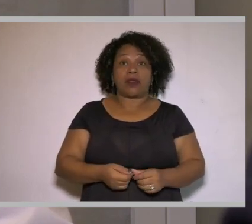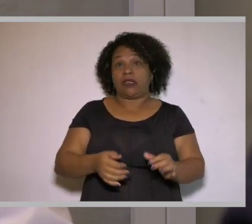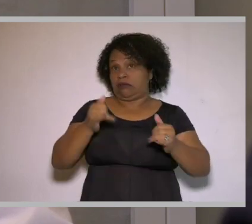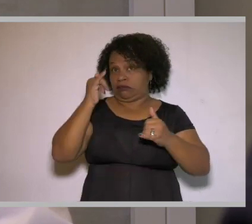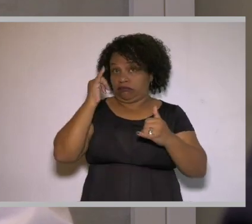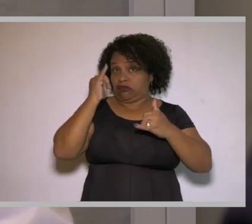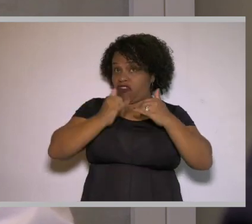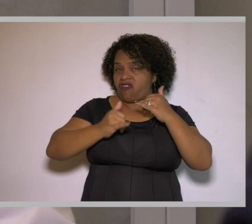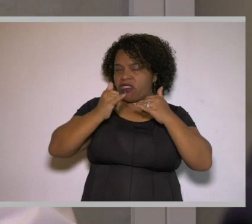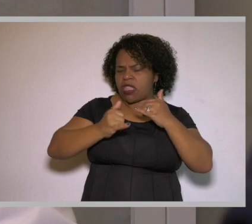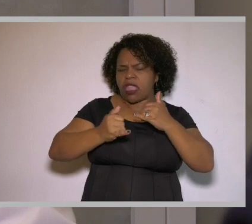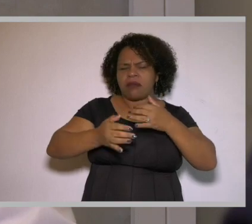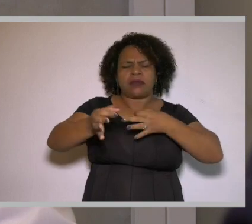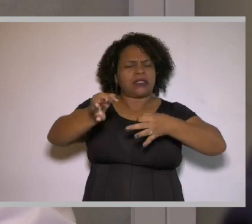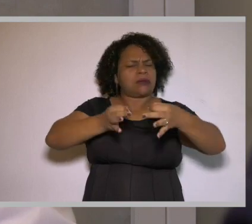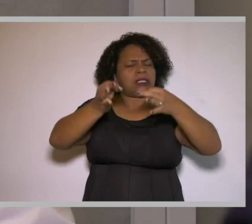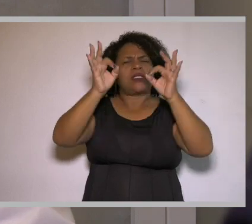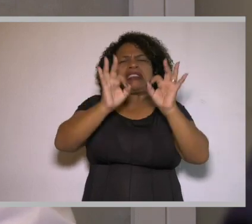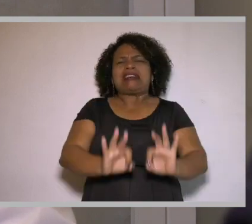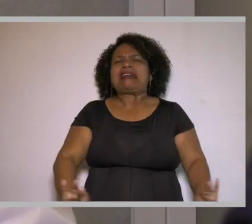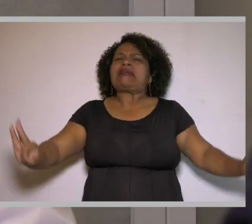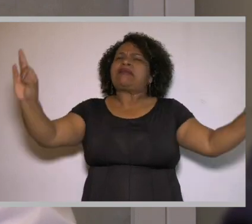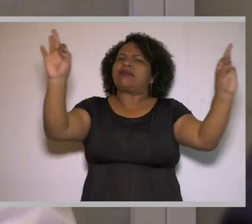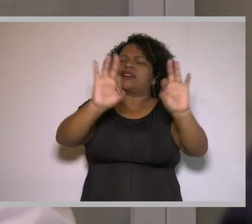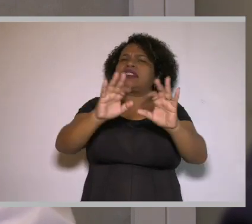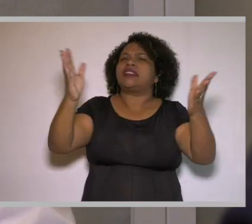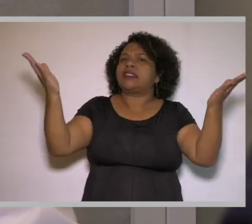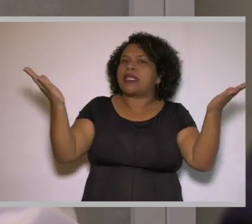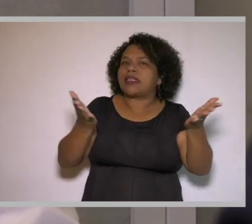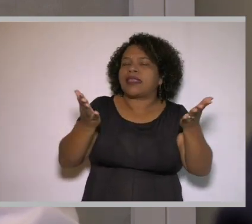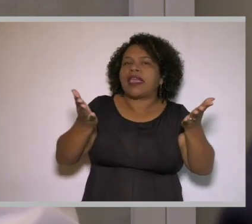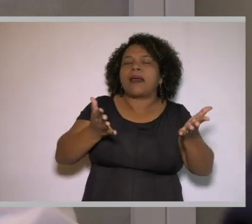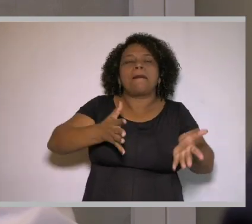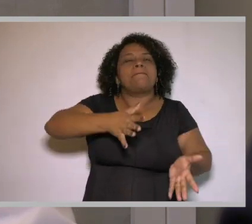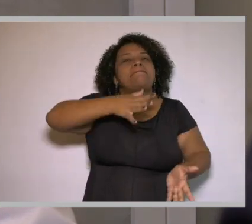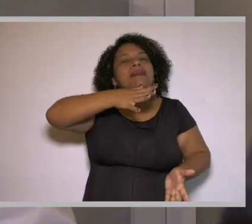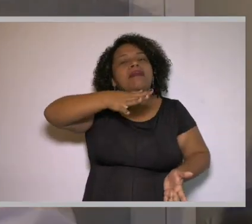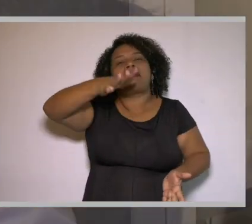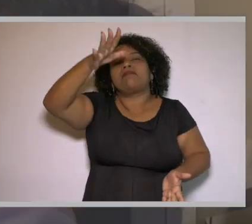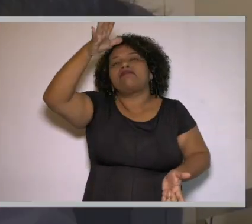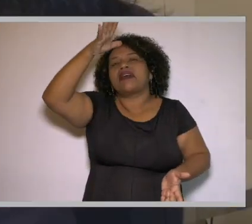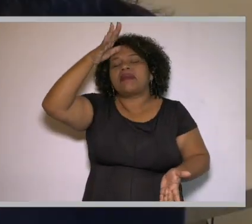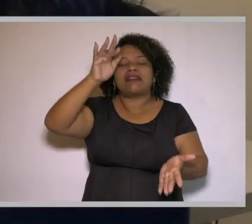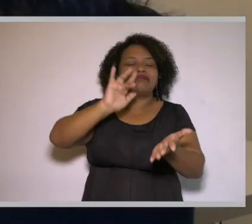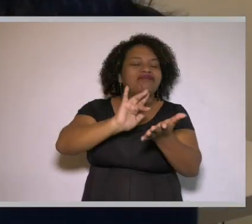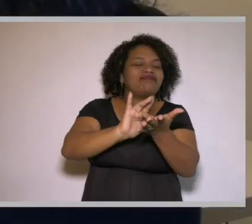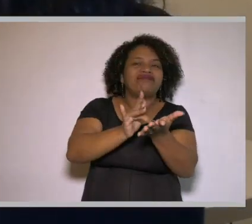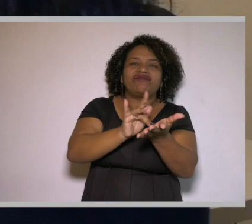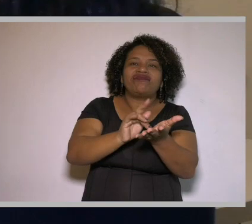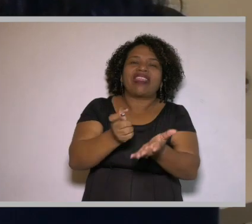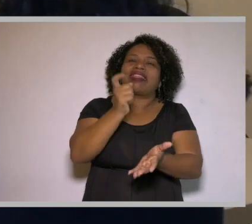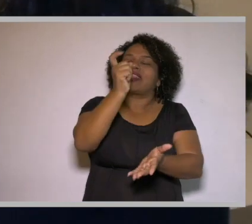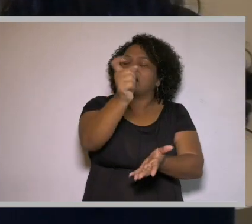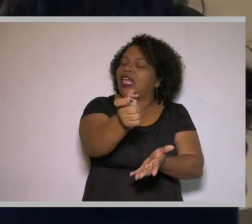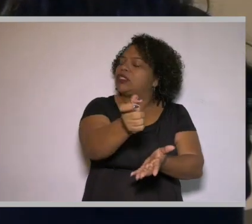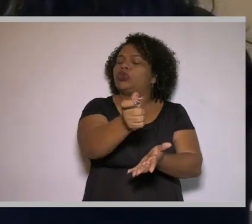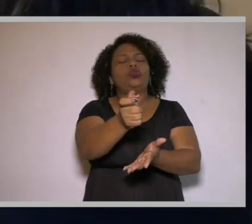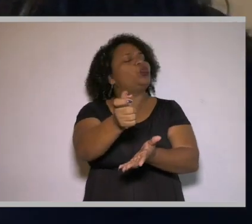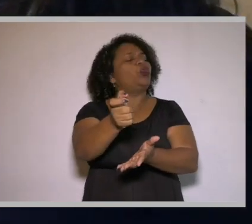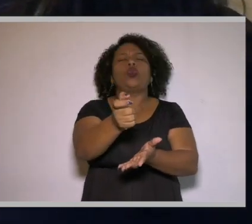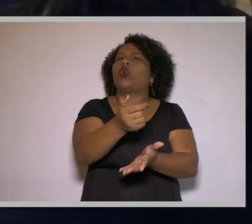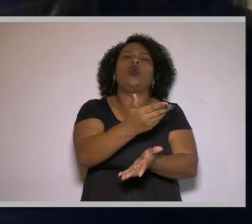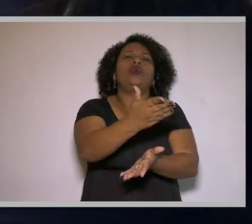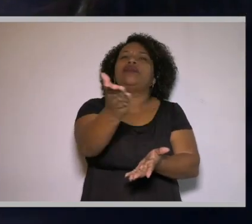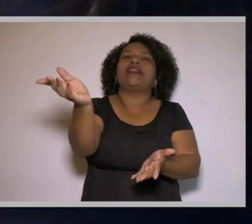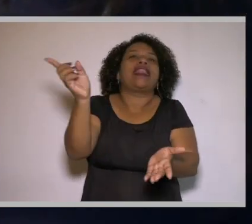no favorece para nada la respiración de este tipo de pacientes, que de manera normal son susceptibles. Y finalmente, doctora, muy importante,